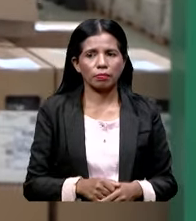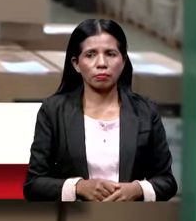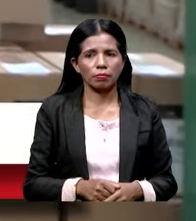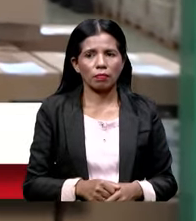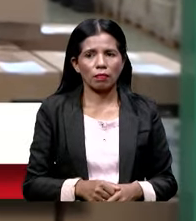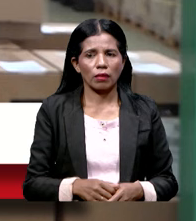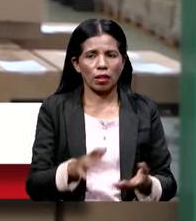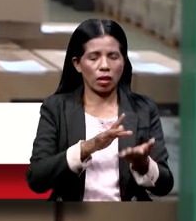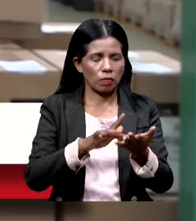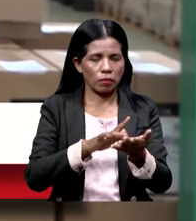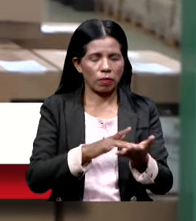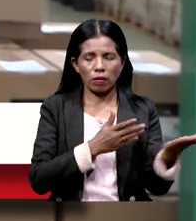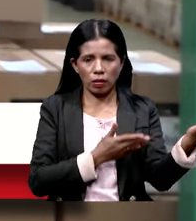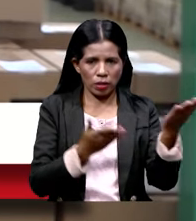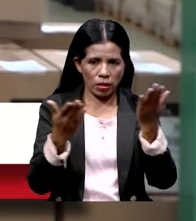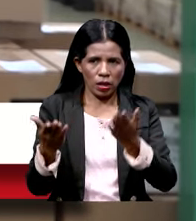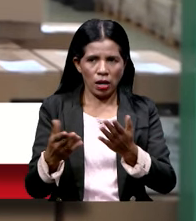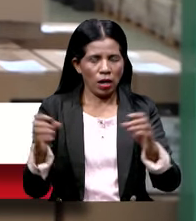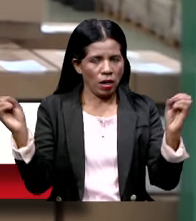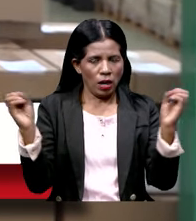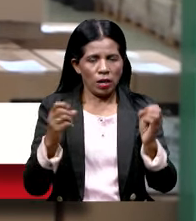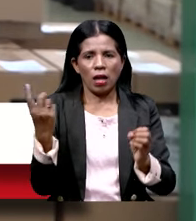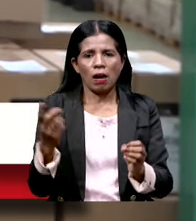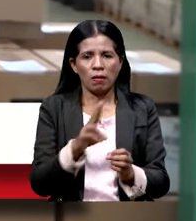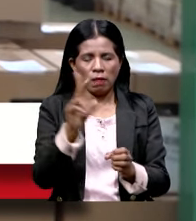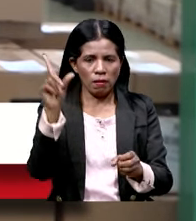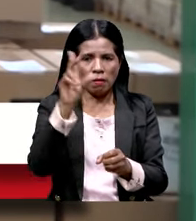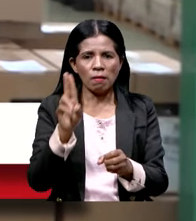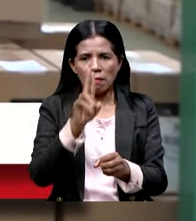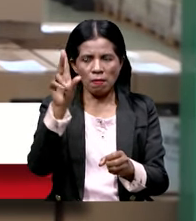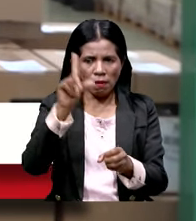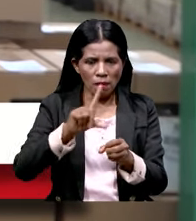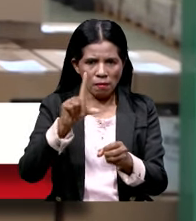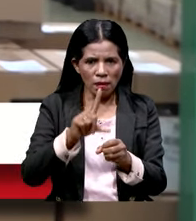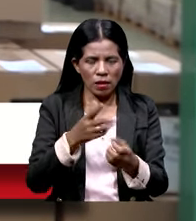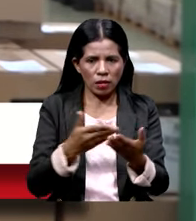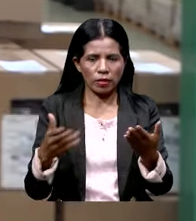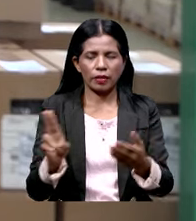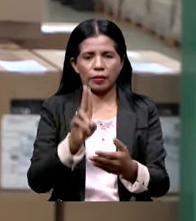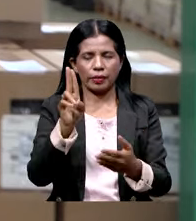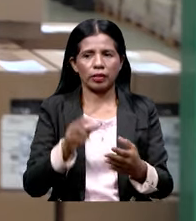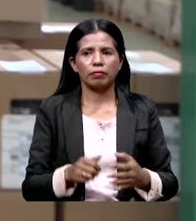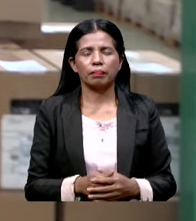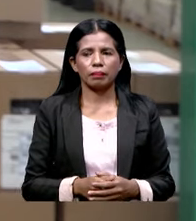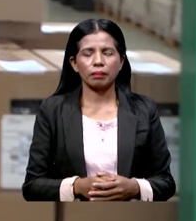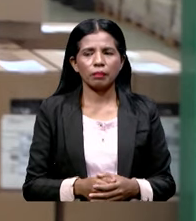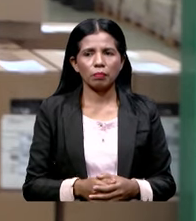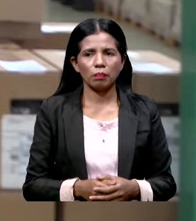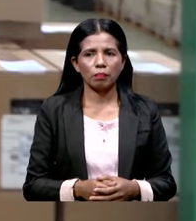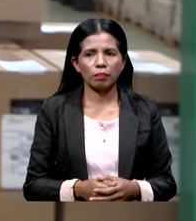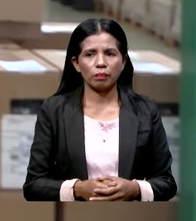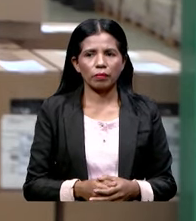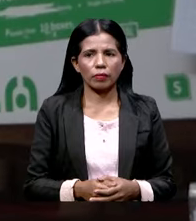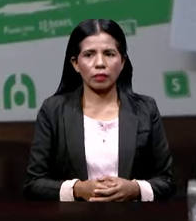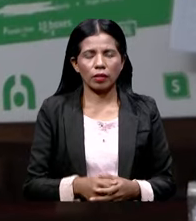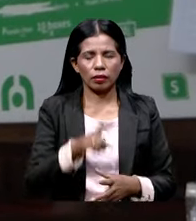ay moruk tama mas idane laboratoriumnya, babe madian reagentes, idane